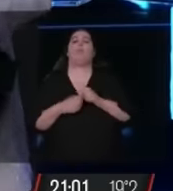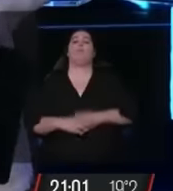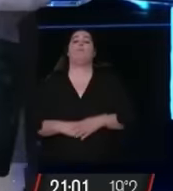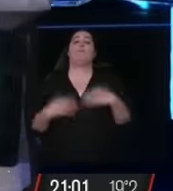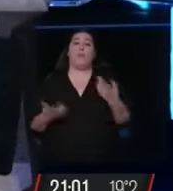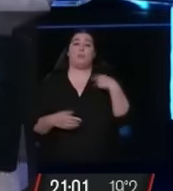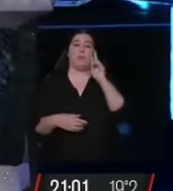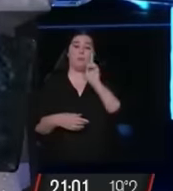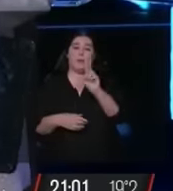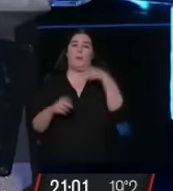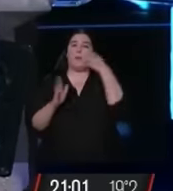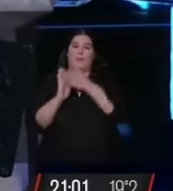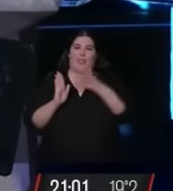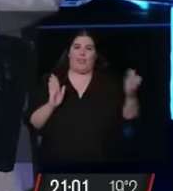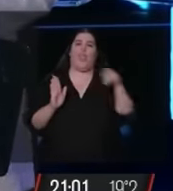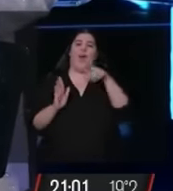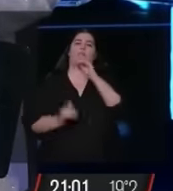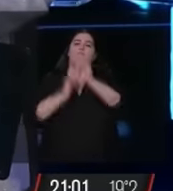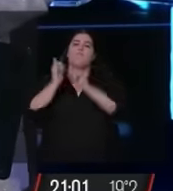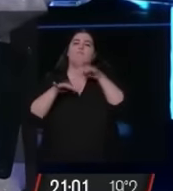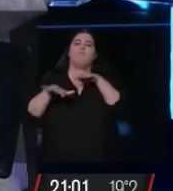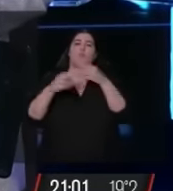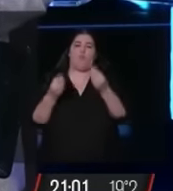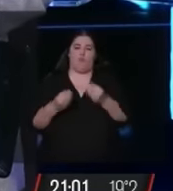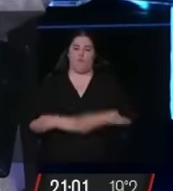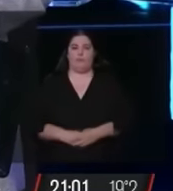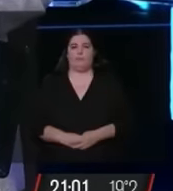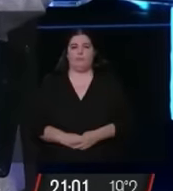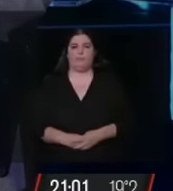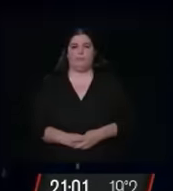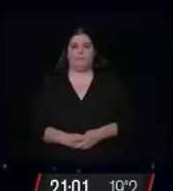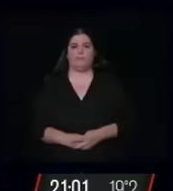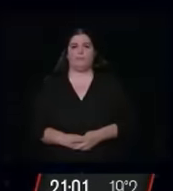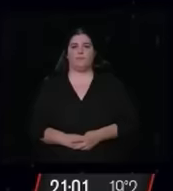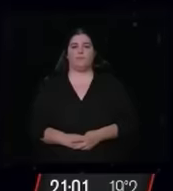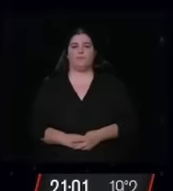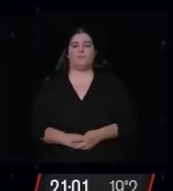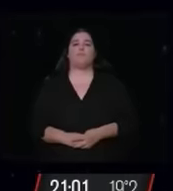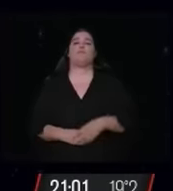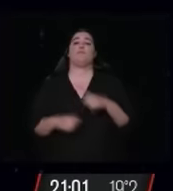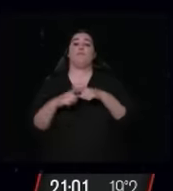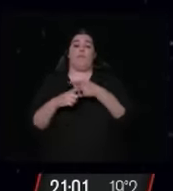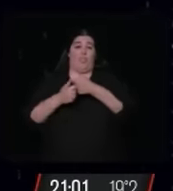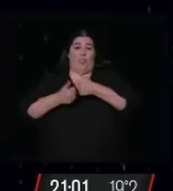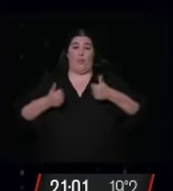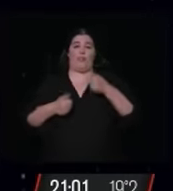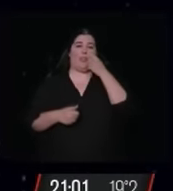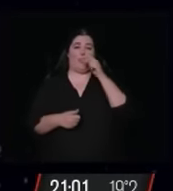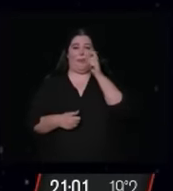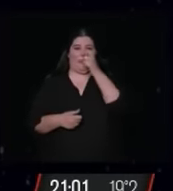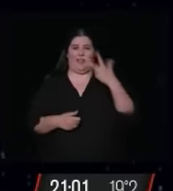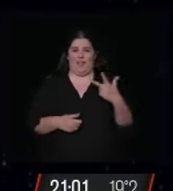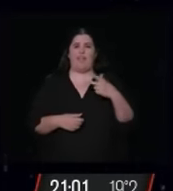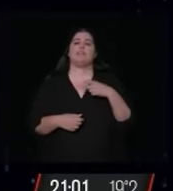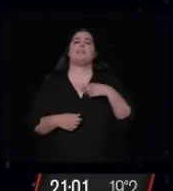ahora vamos a compartir un video donde les vamos a explicar cómo es esa dinámica. La dinámica del debate